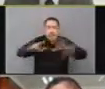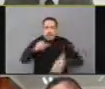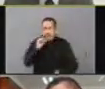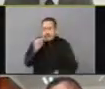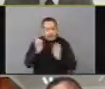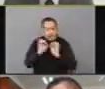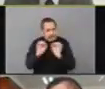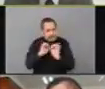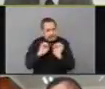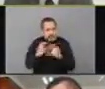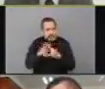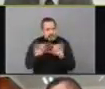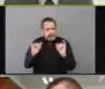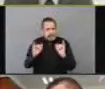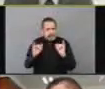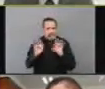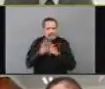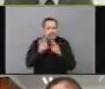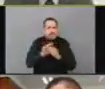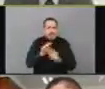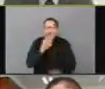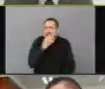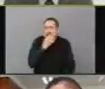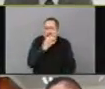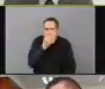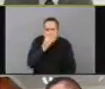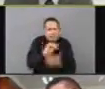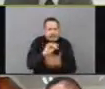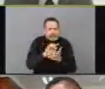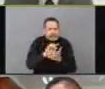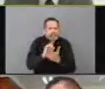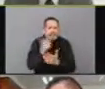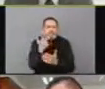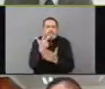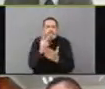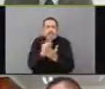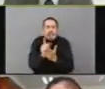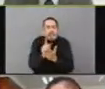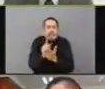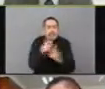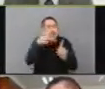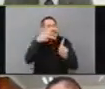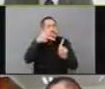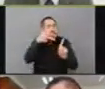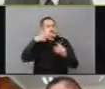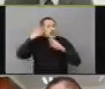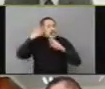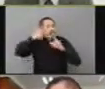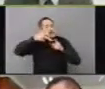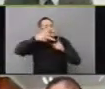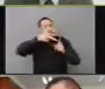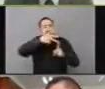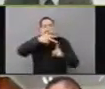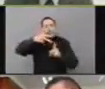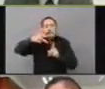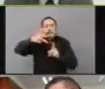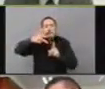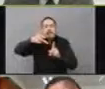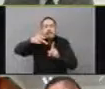esta breve aparición que tiene esta servidora pública dentro de esta película y en esta